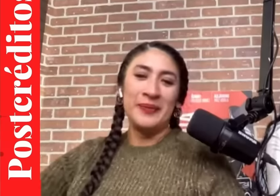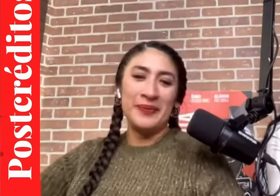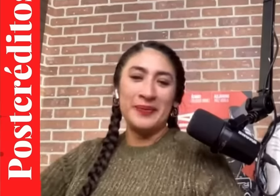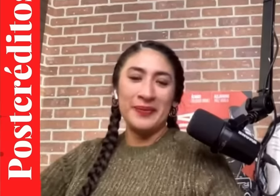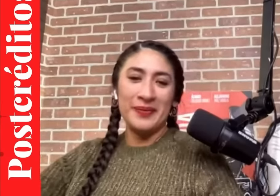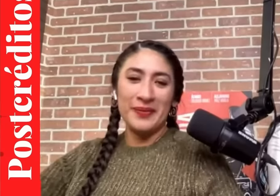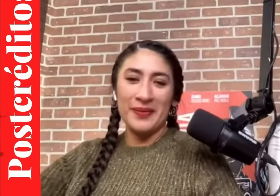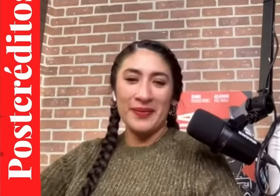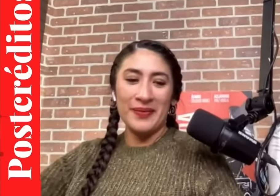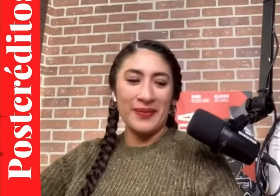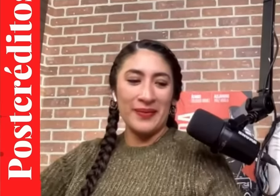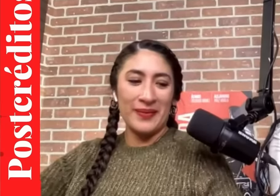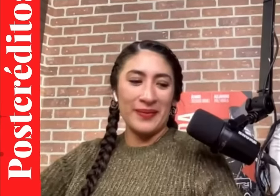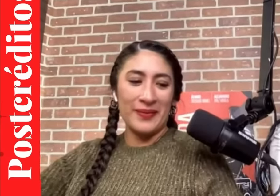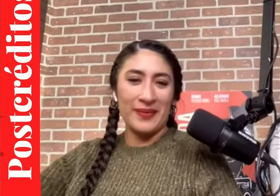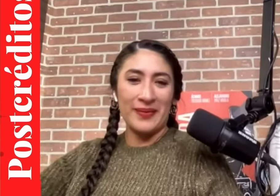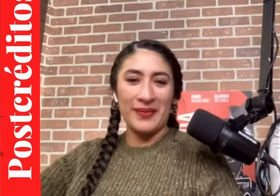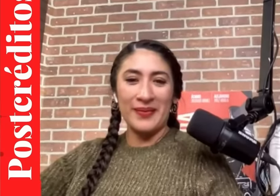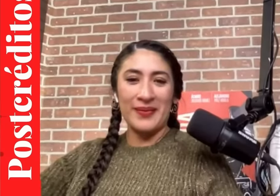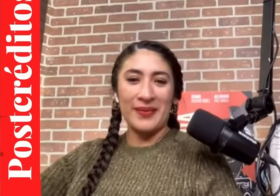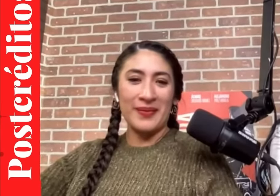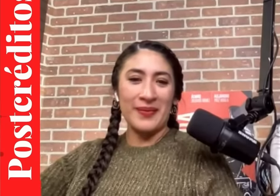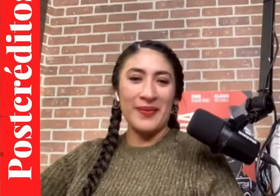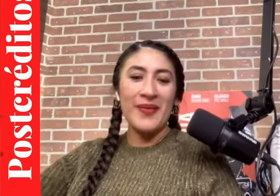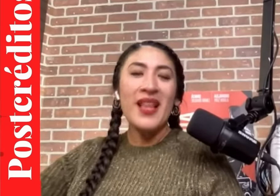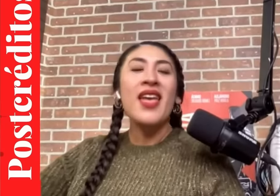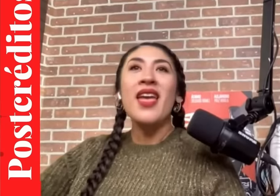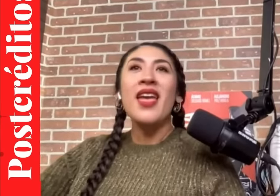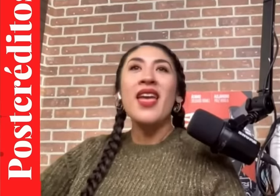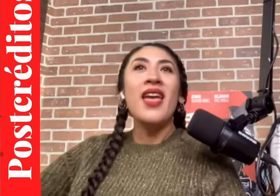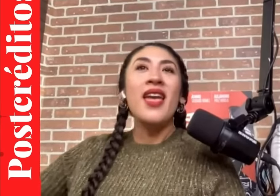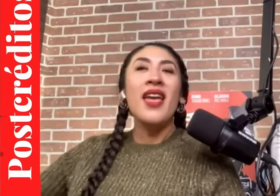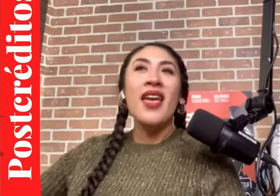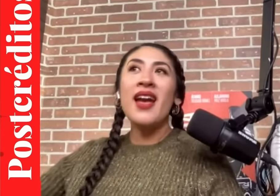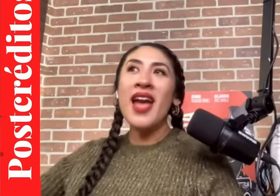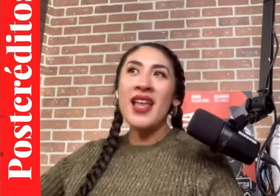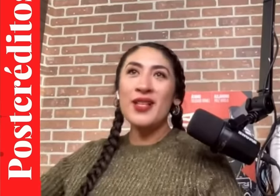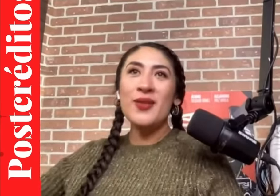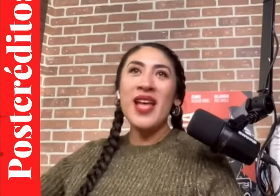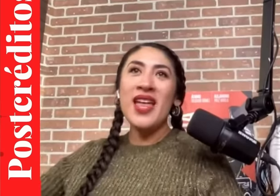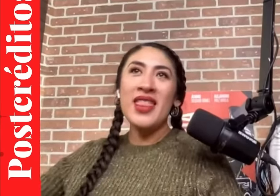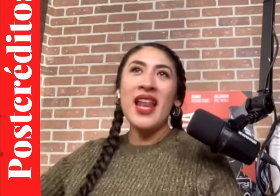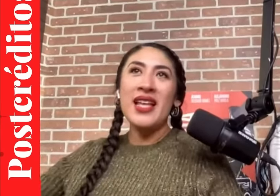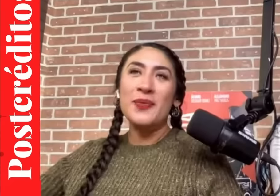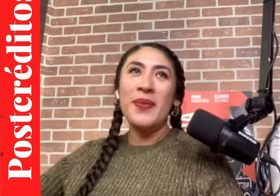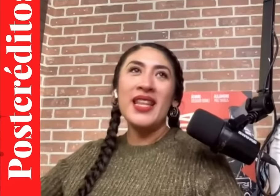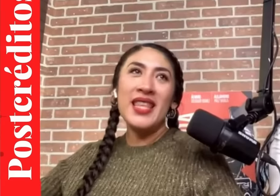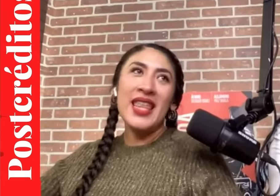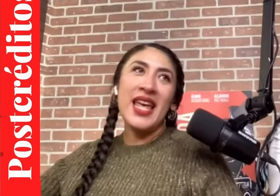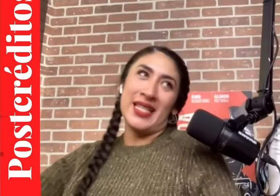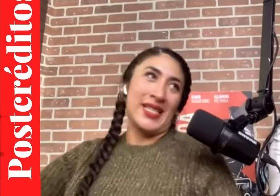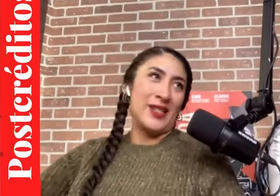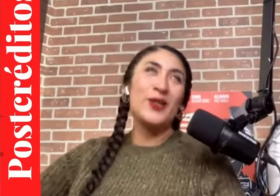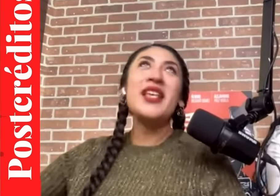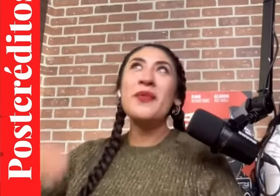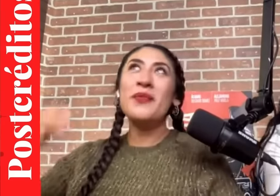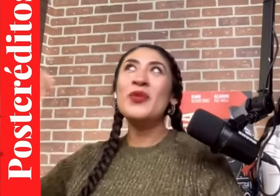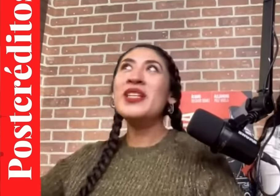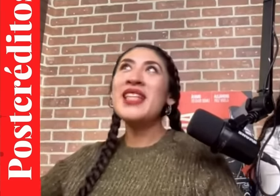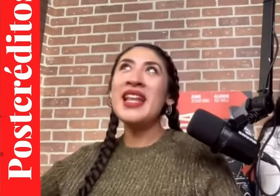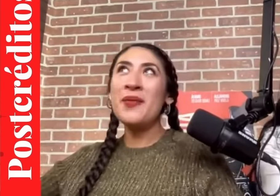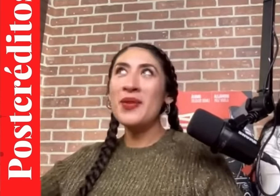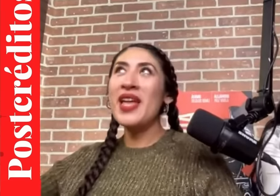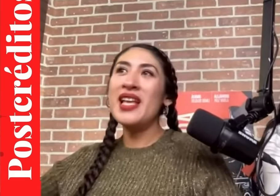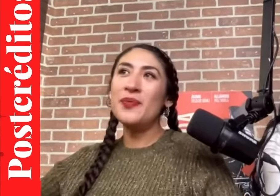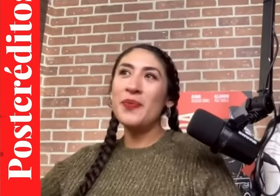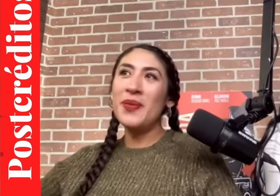no O sea ya les dije que ustedes informan por tiktok y yo con trabajos abro esa red social Kari es una de las perdidas O